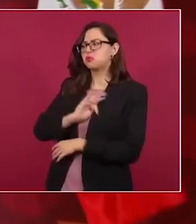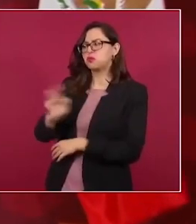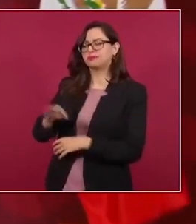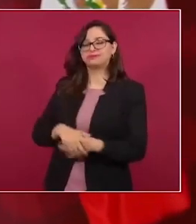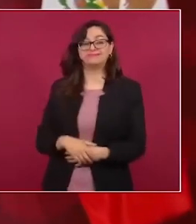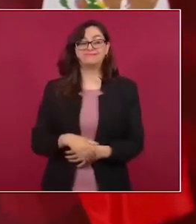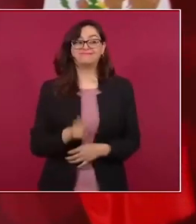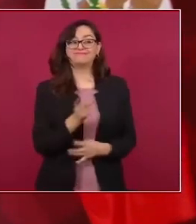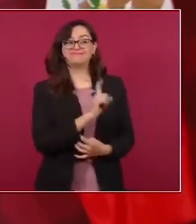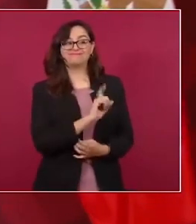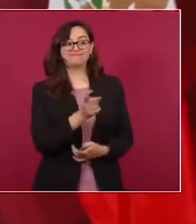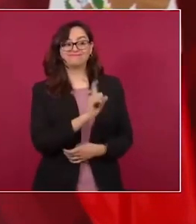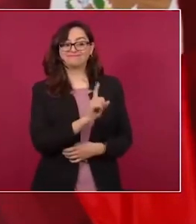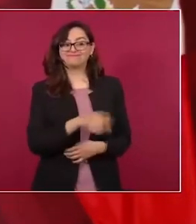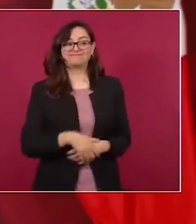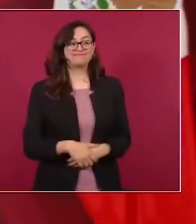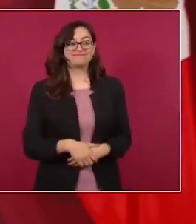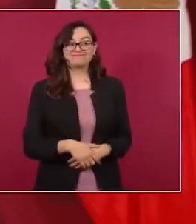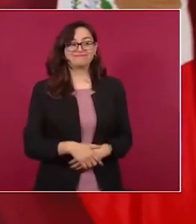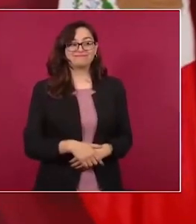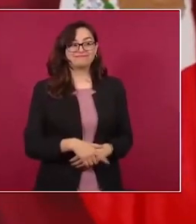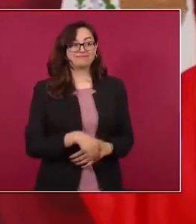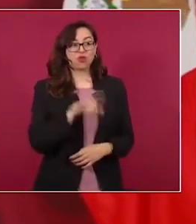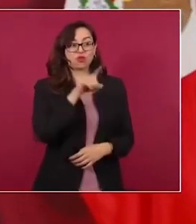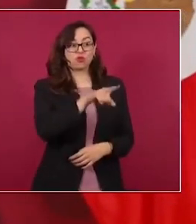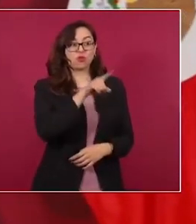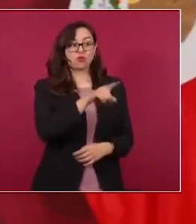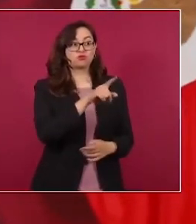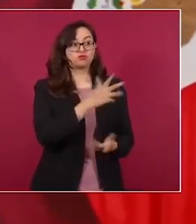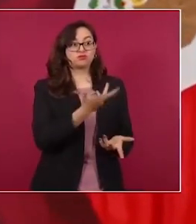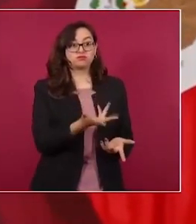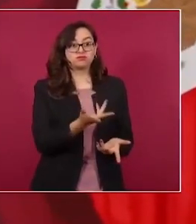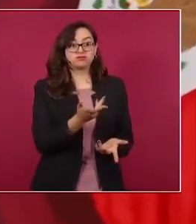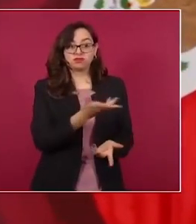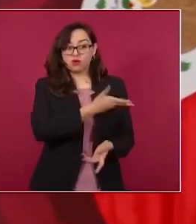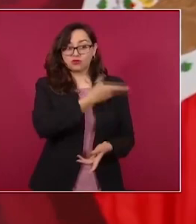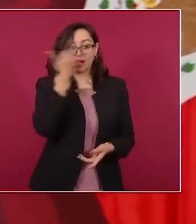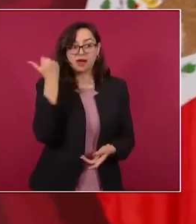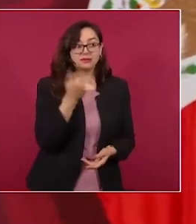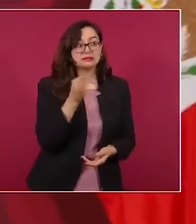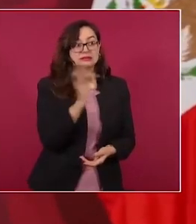Y es mejor que mandes gente de tu confianza, que no te engañen.